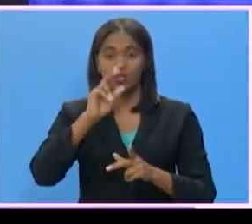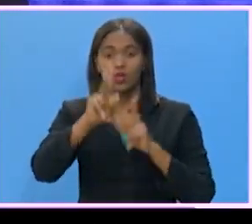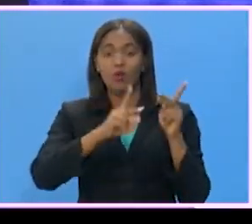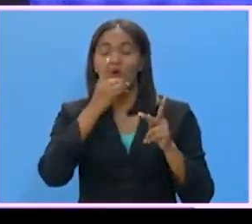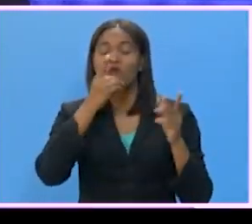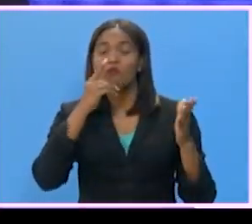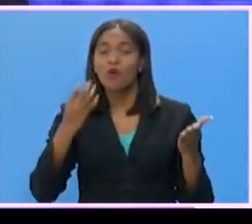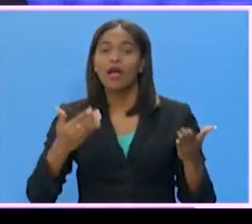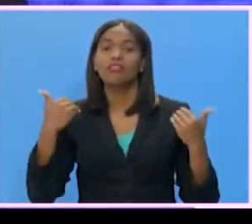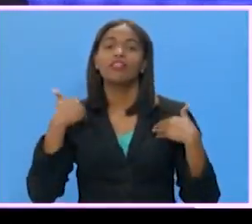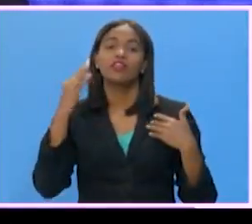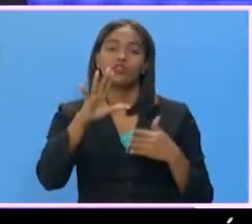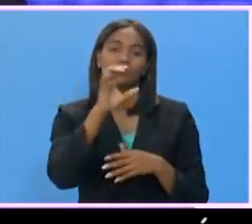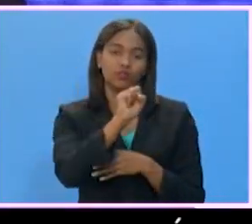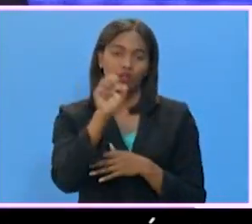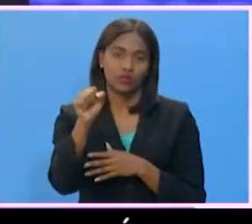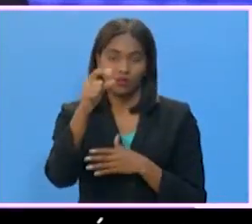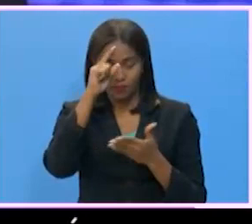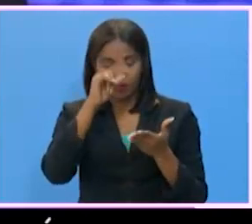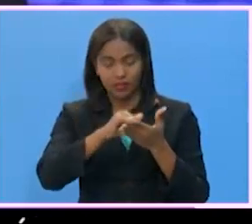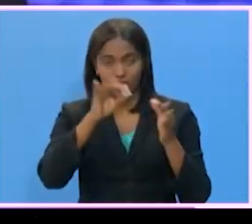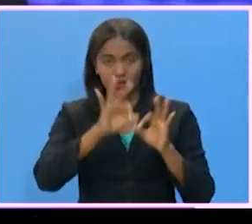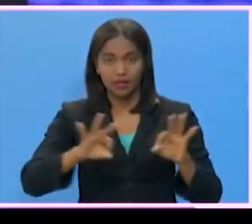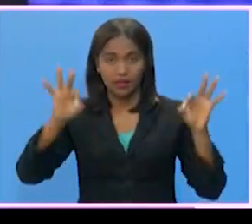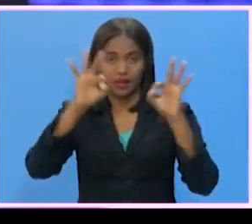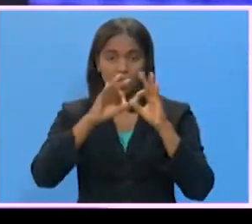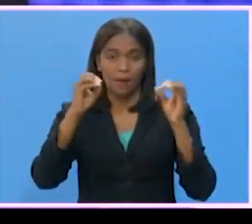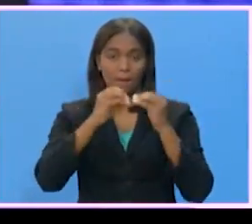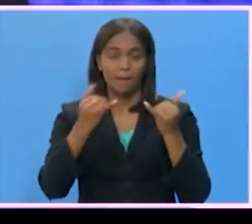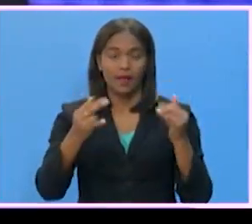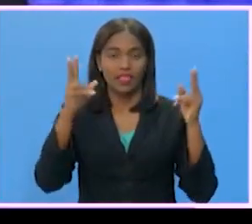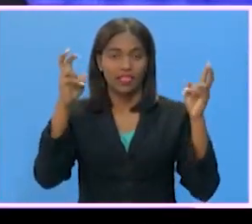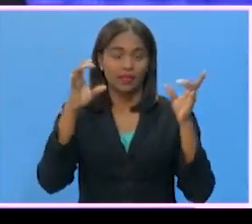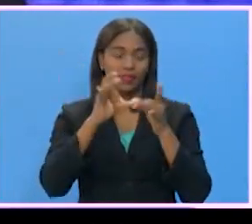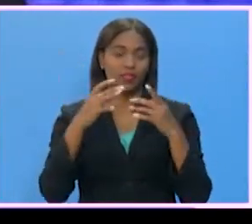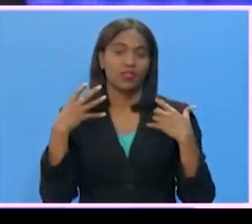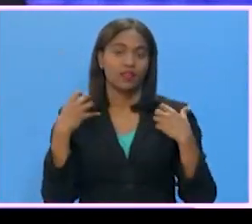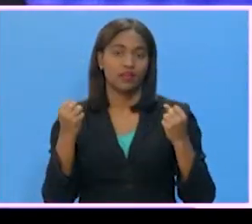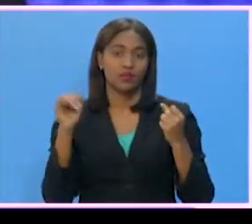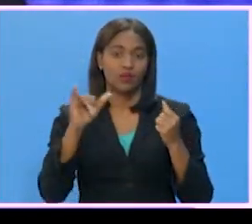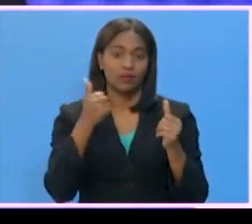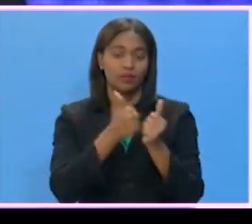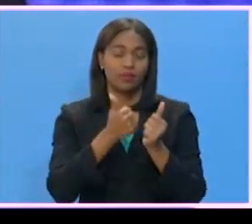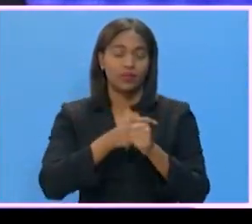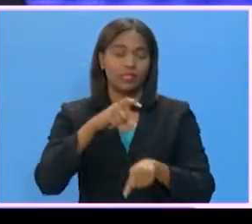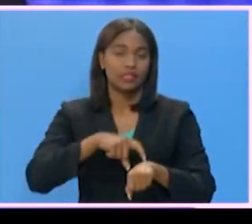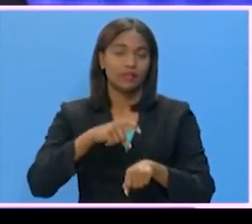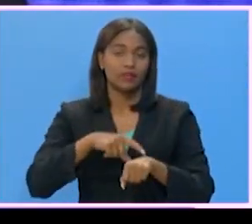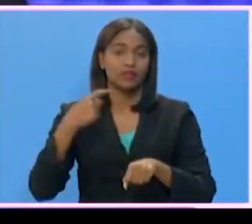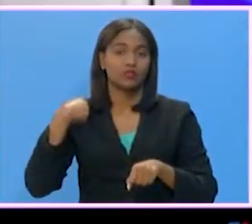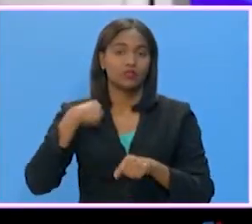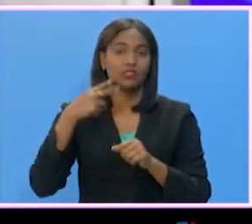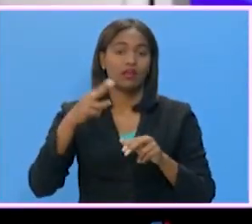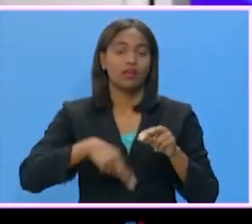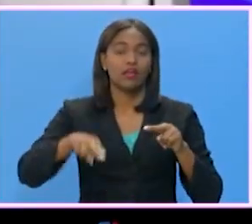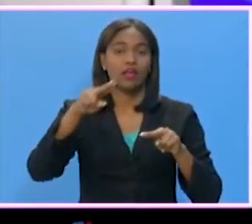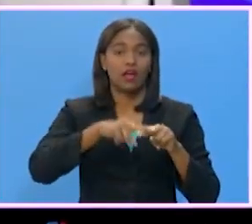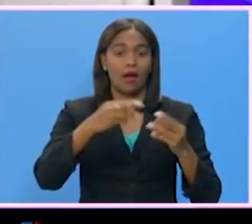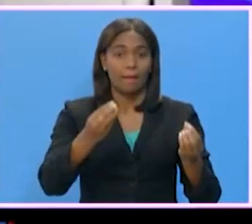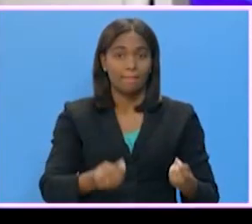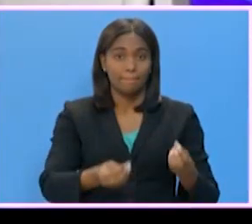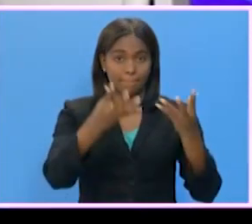y eso fue muy importante también para la recuperación en términos de la salud y al mismo tiempo hemos duplicado tanto en